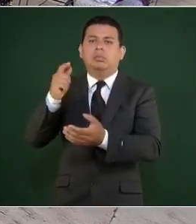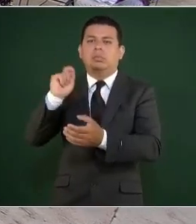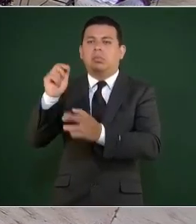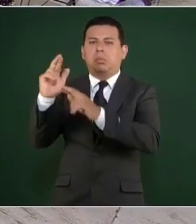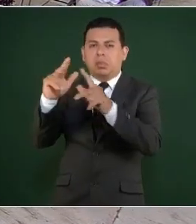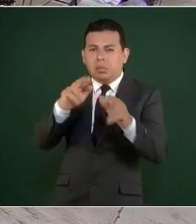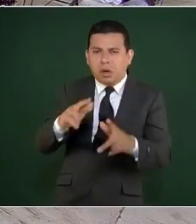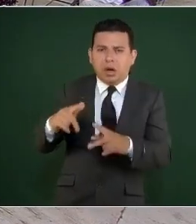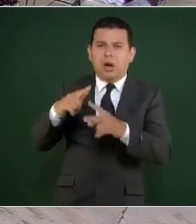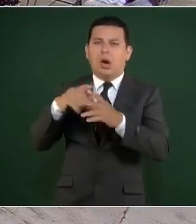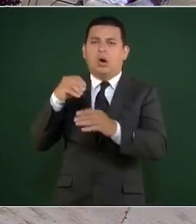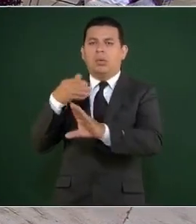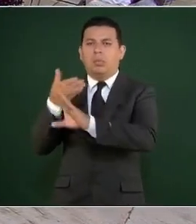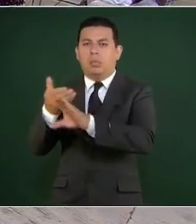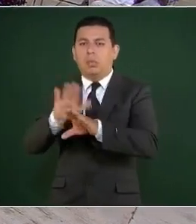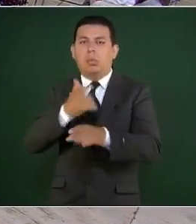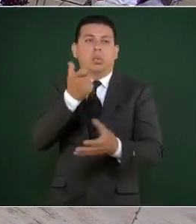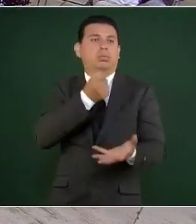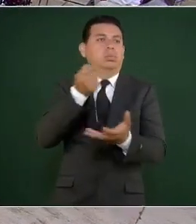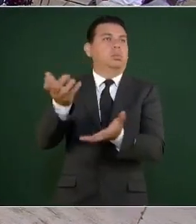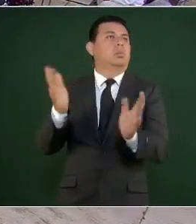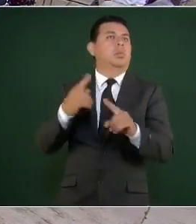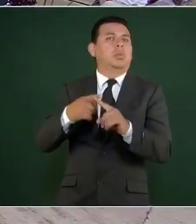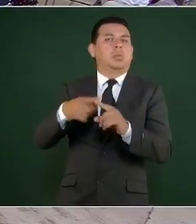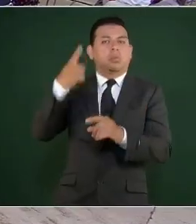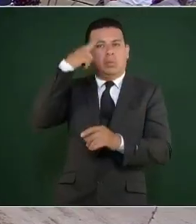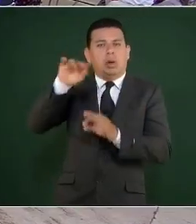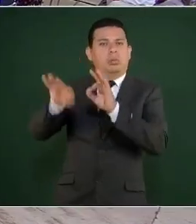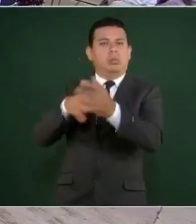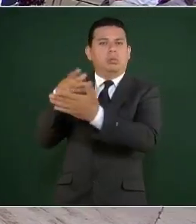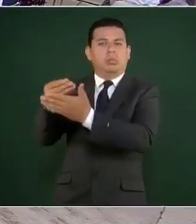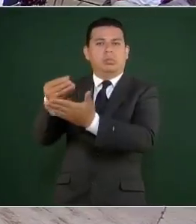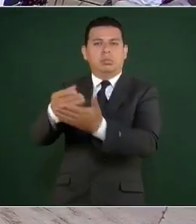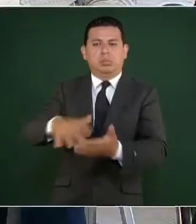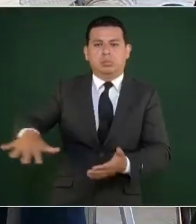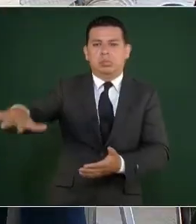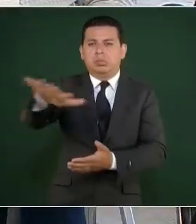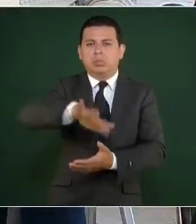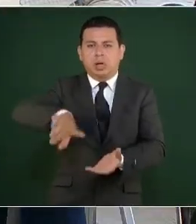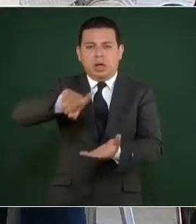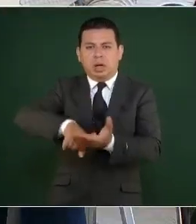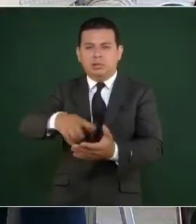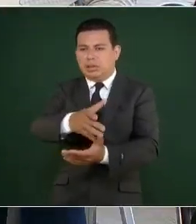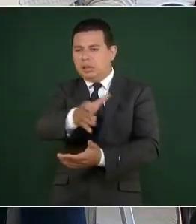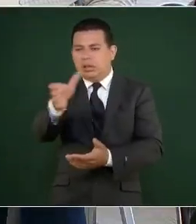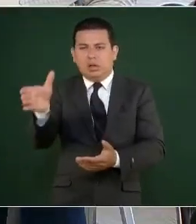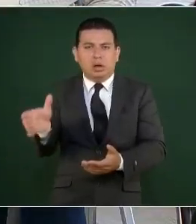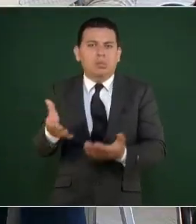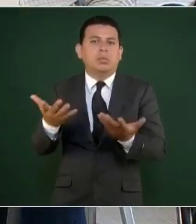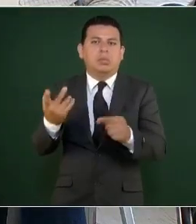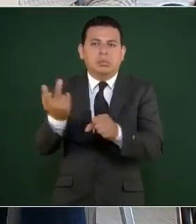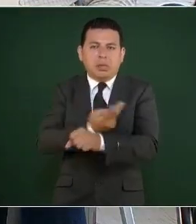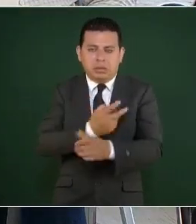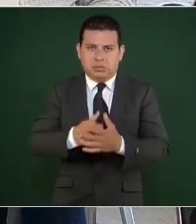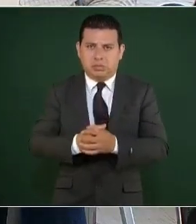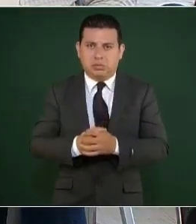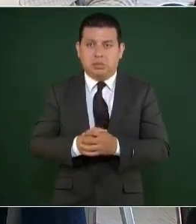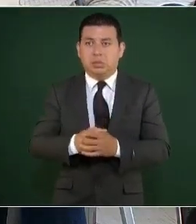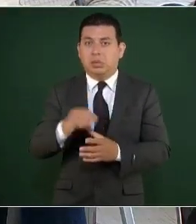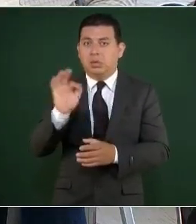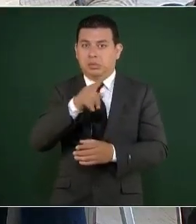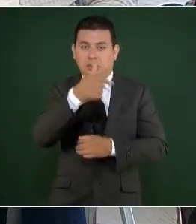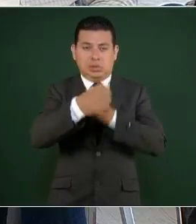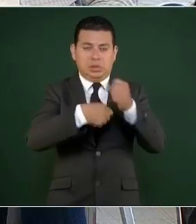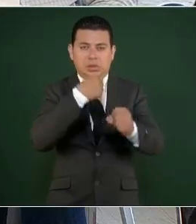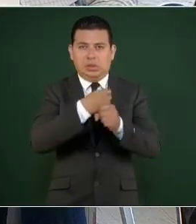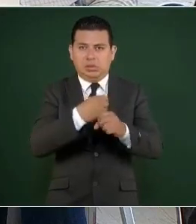deterioro porque no hay presupuesto que aguante para poder mantener una infraestructura como tal. Y cuando esto ya termine de